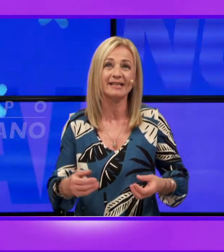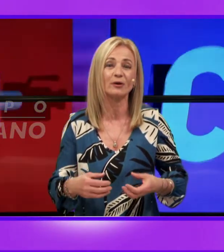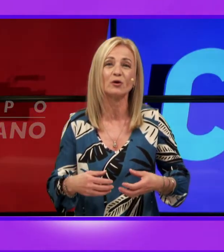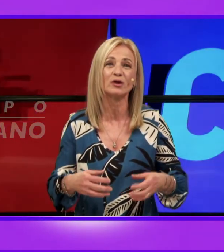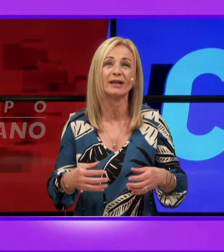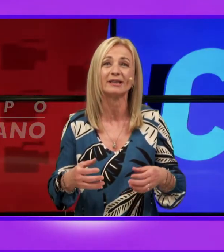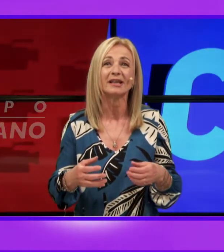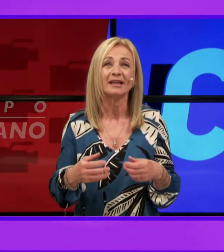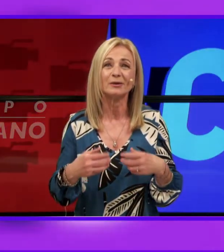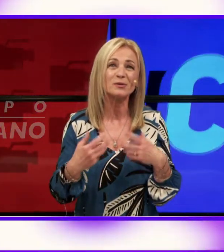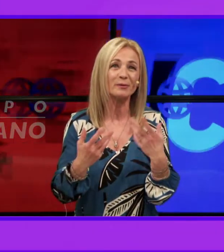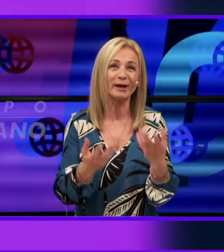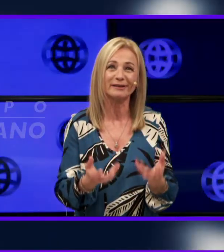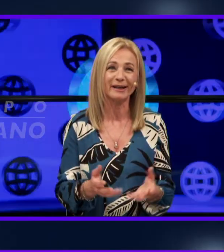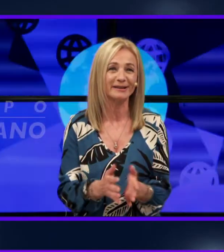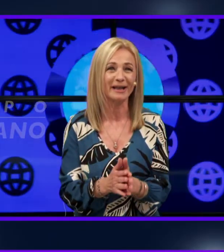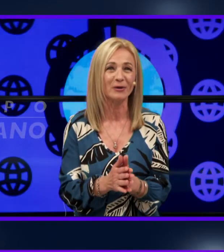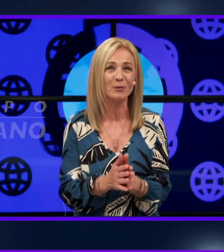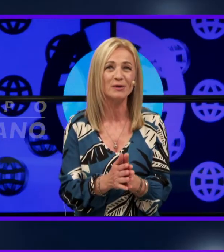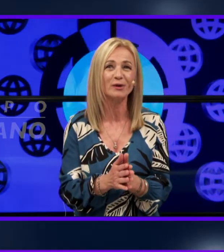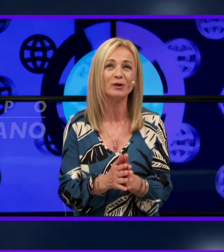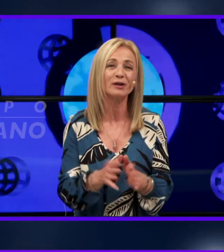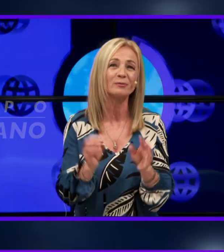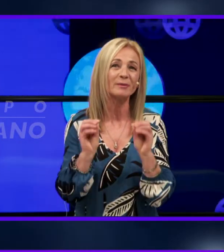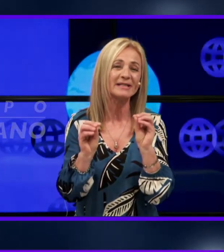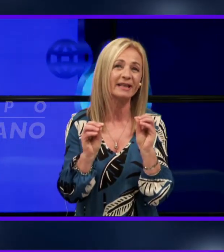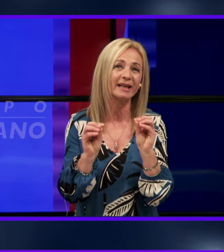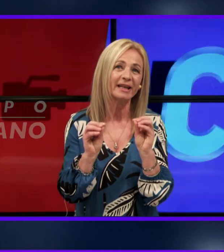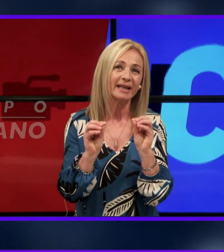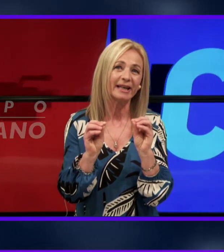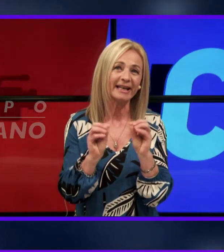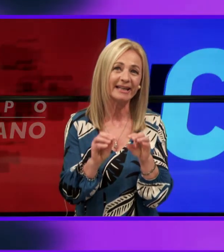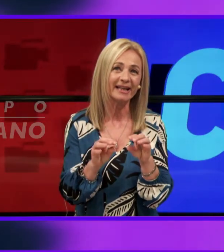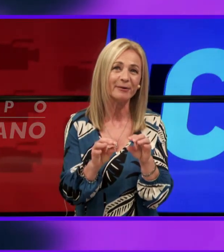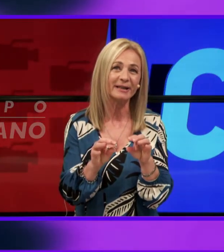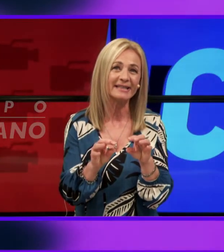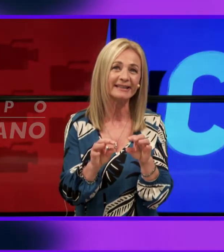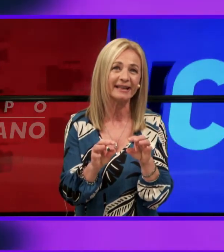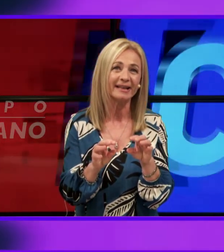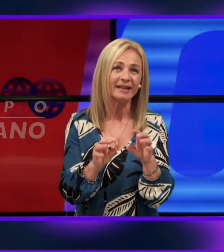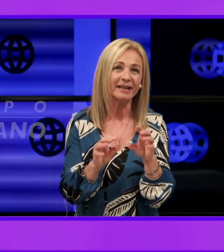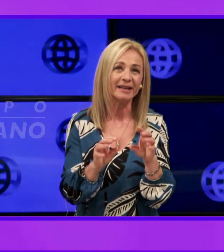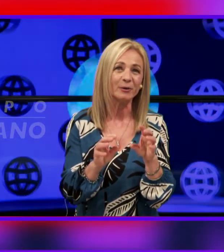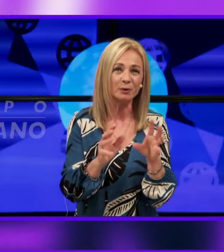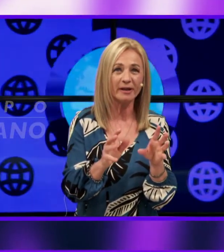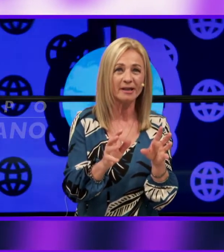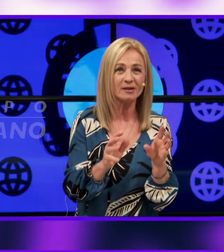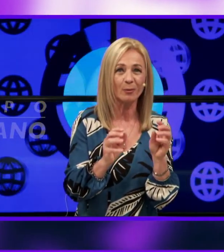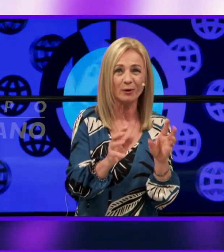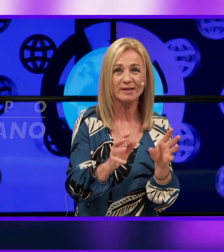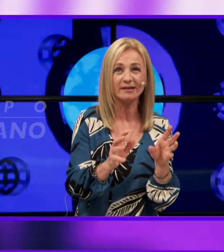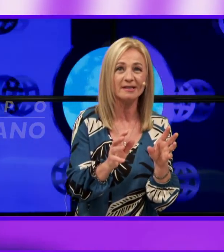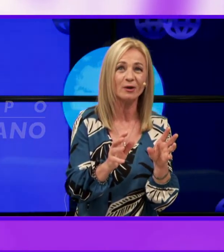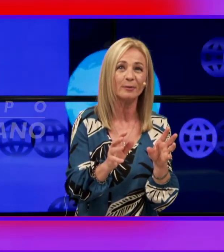se desarrollan, inclusive hasta la locución, ¿no? Digo, me parece que la clave es esta, ustedes